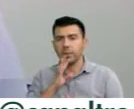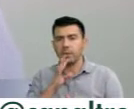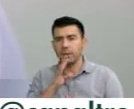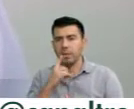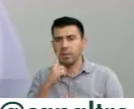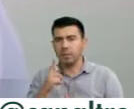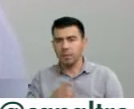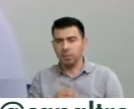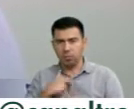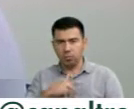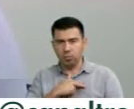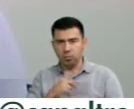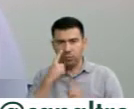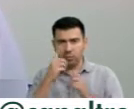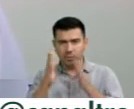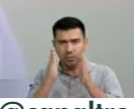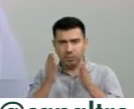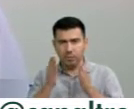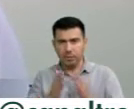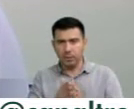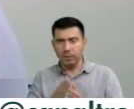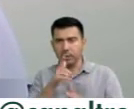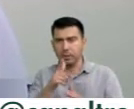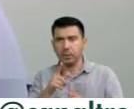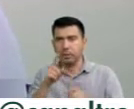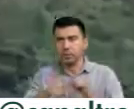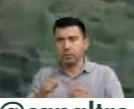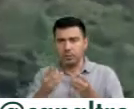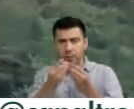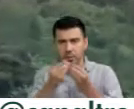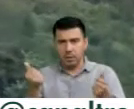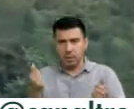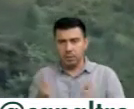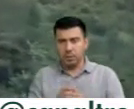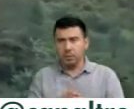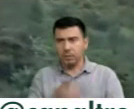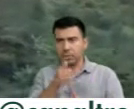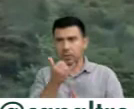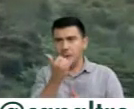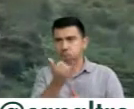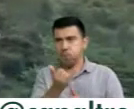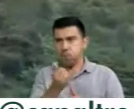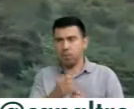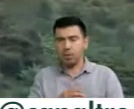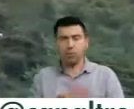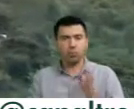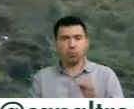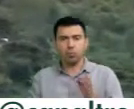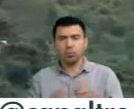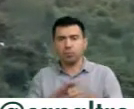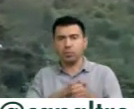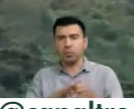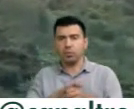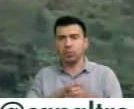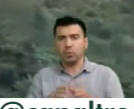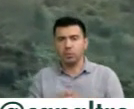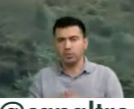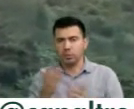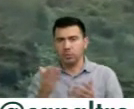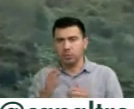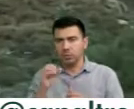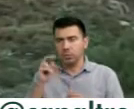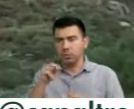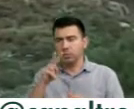énfasis en unos hechos puntuales como es las desapariciones que han venido sucediendo en la zona que de